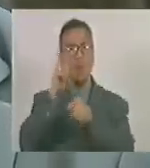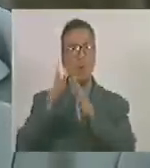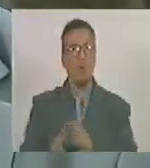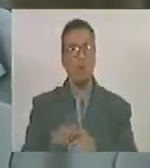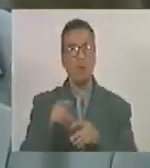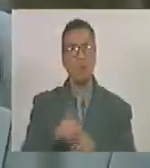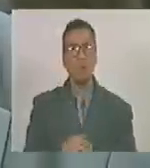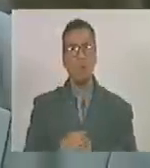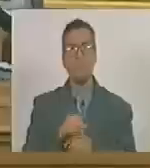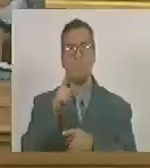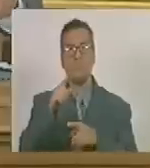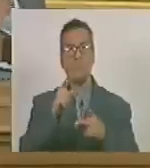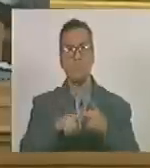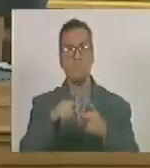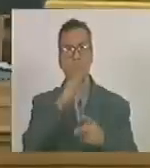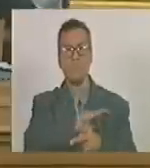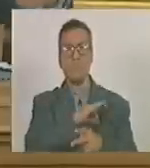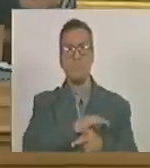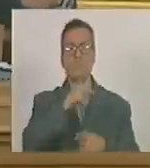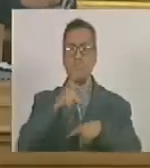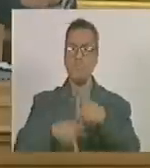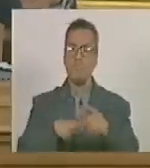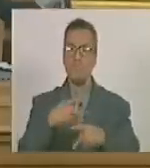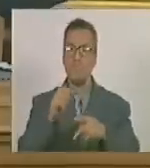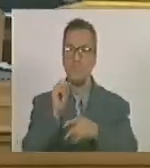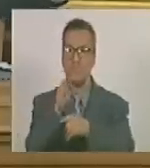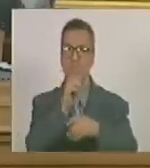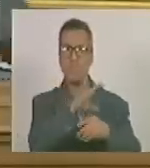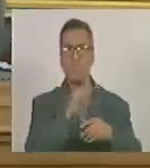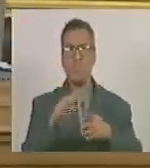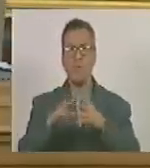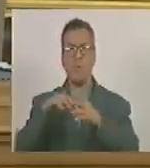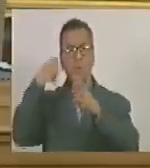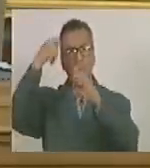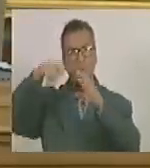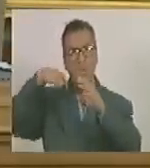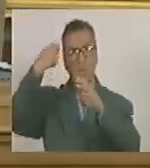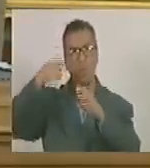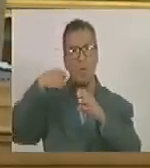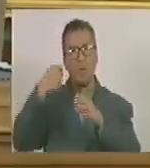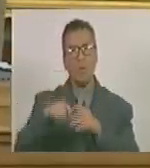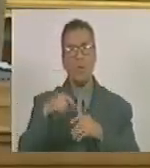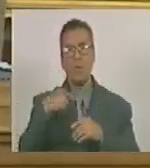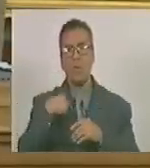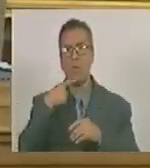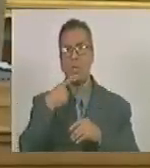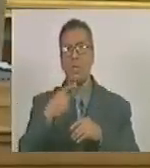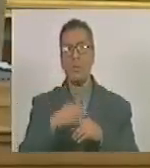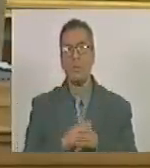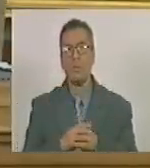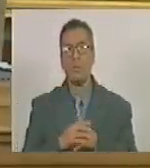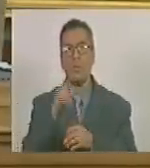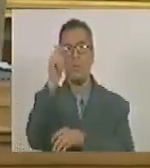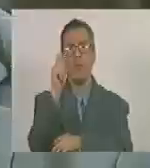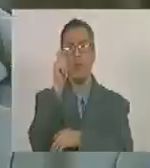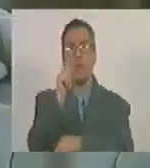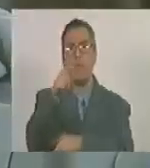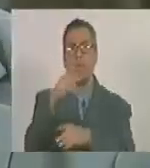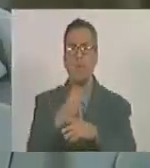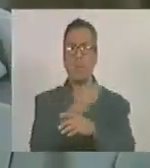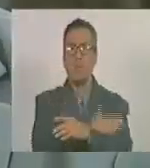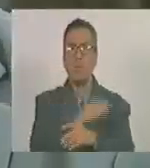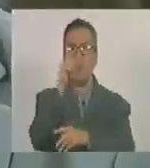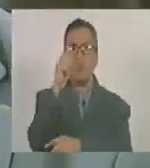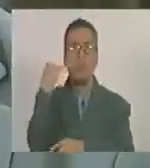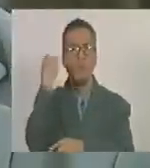fueron quienes en sus cuentas sociales reprodujeron esos videos que señaló el diputado que antecedió a